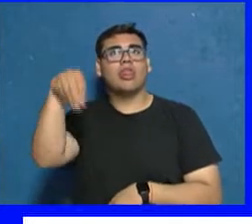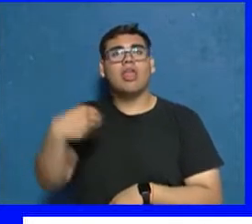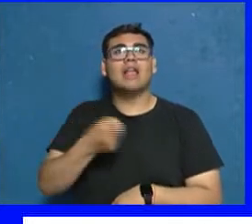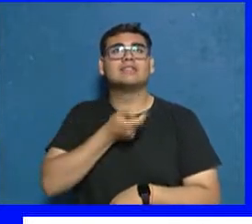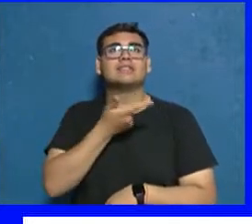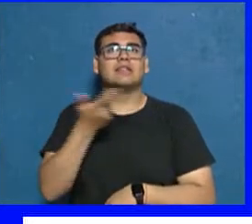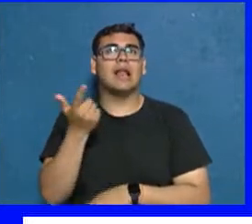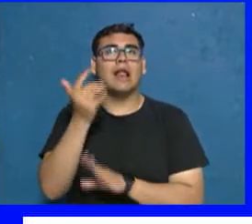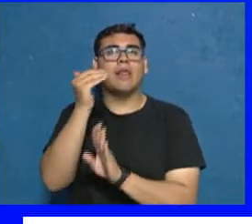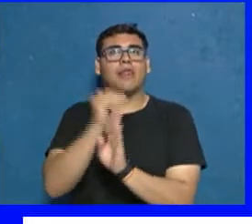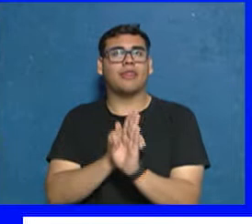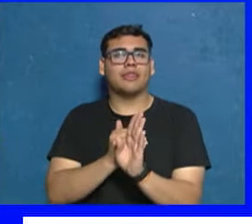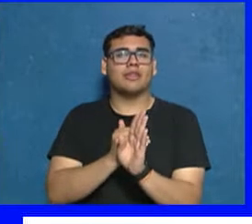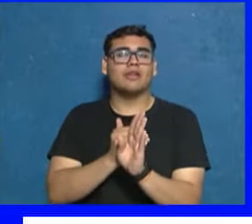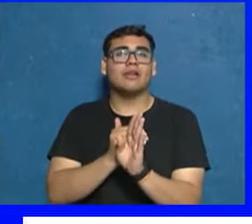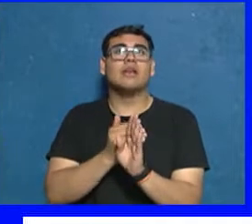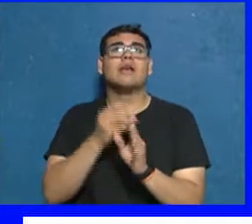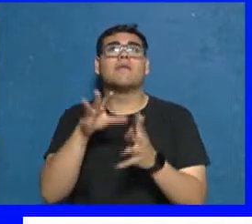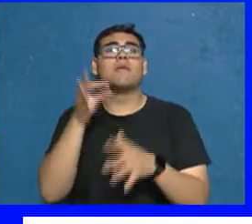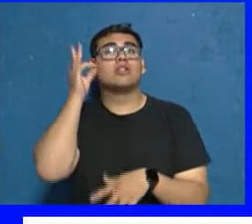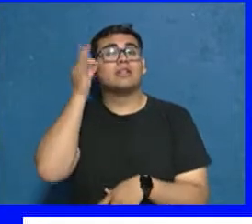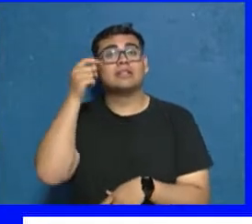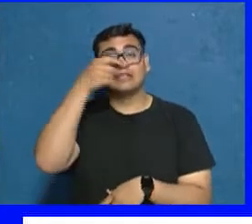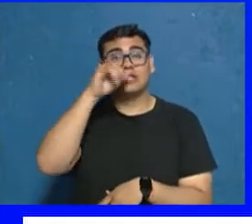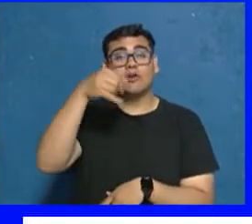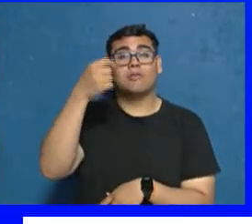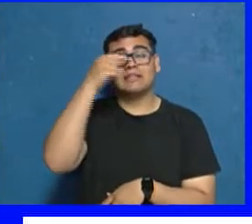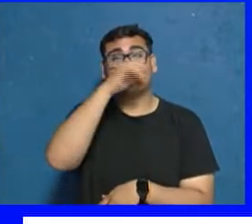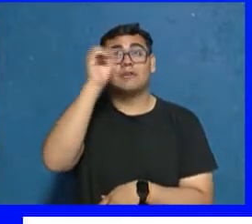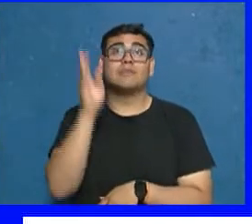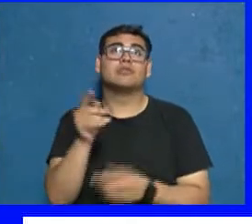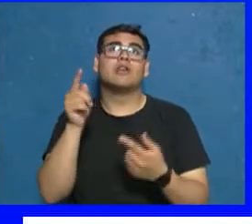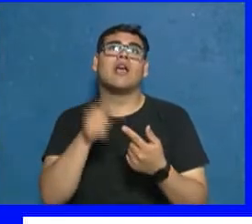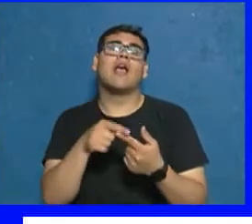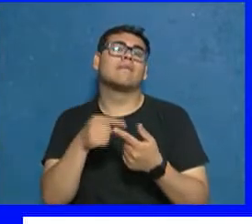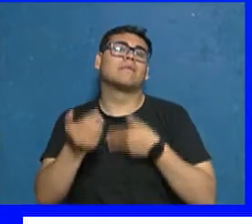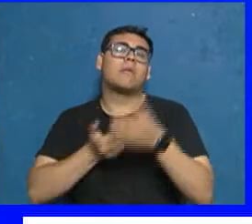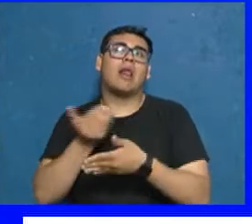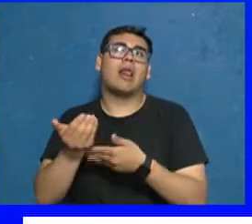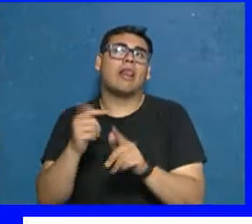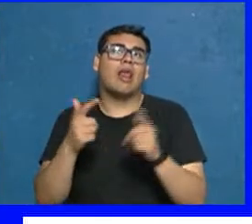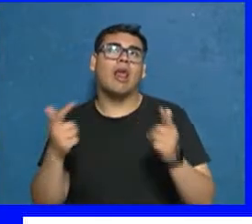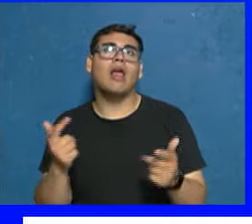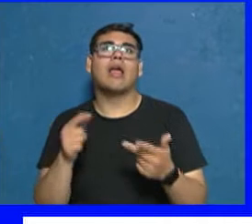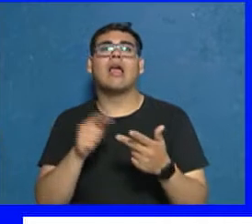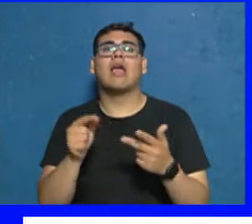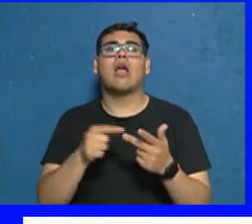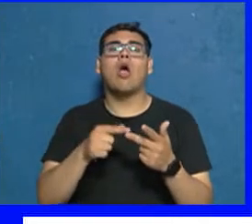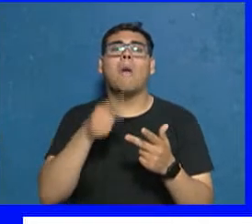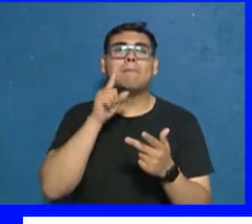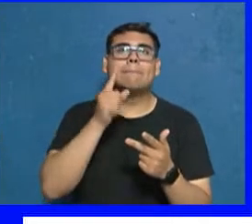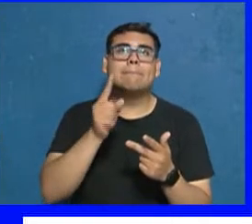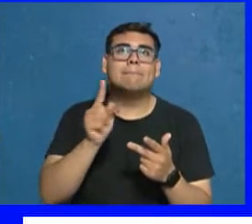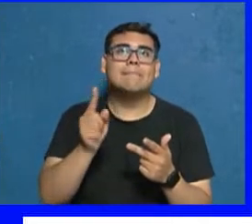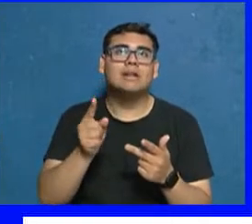en un 37,7%, seguido por la falta de oportunidades de desarrollo, la inseguridad, o mejor dicho, la